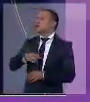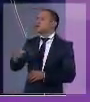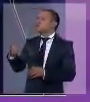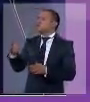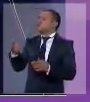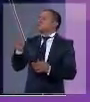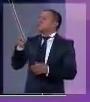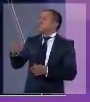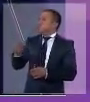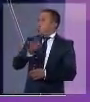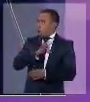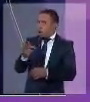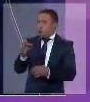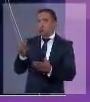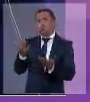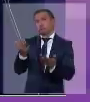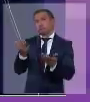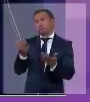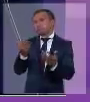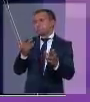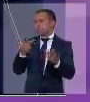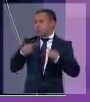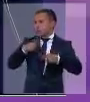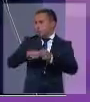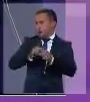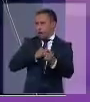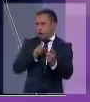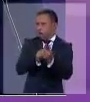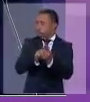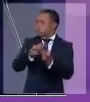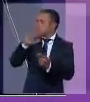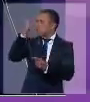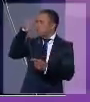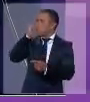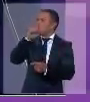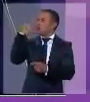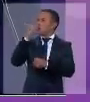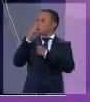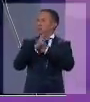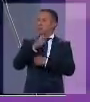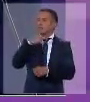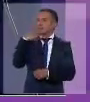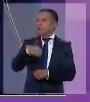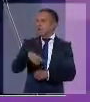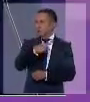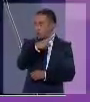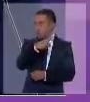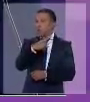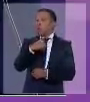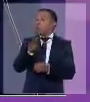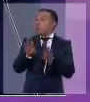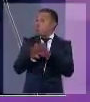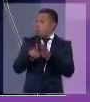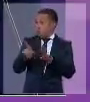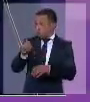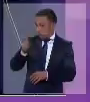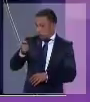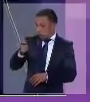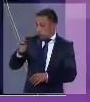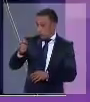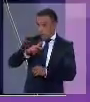digamos, ubicada, que me recuerda un poco lo que hicieron en Chile. Cuando habla de eso, ¿hay capacidad para gestionar eso en un país